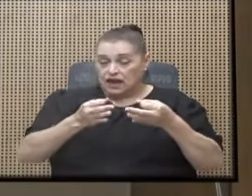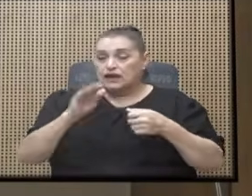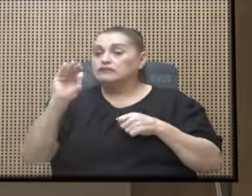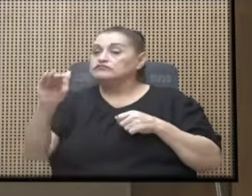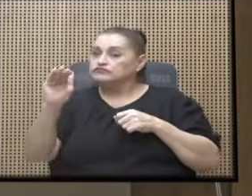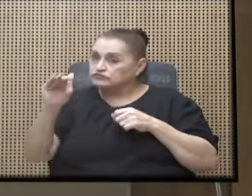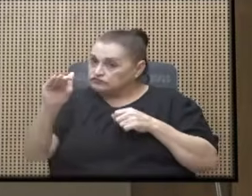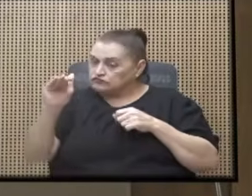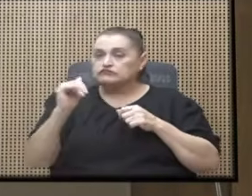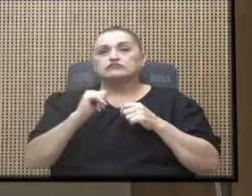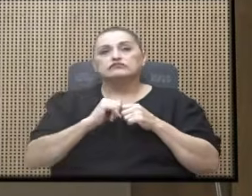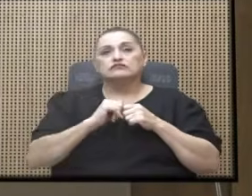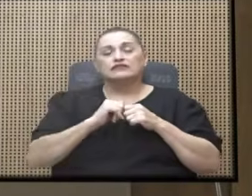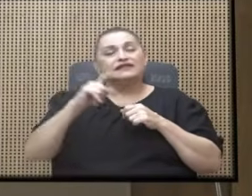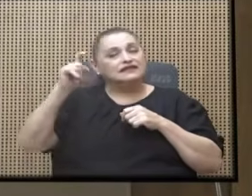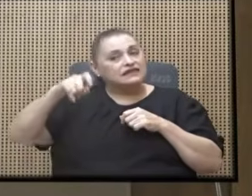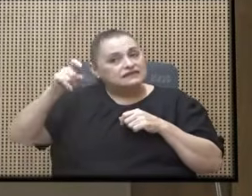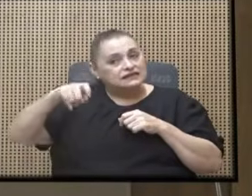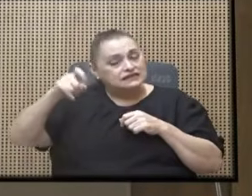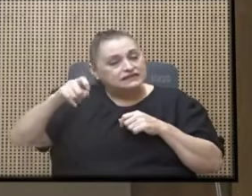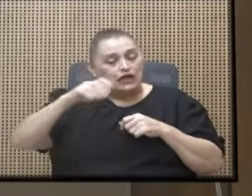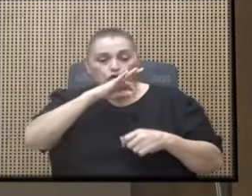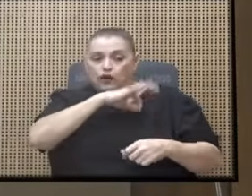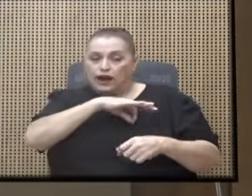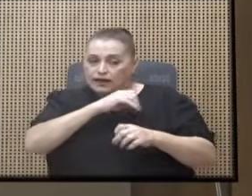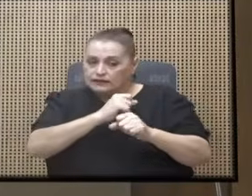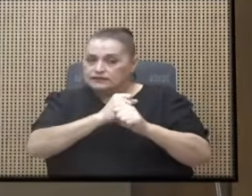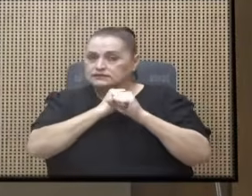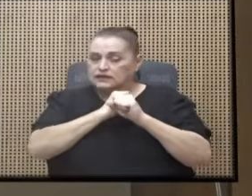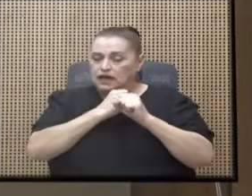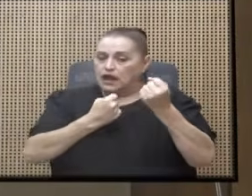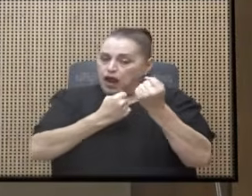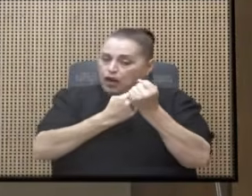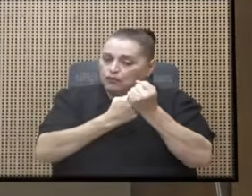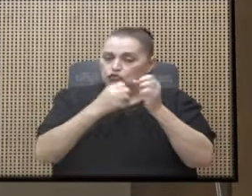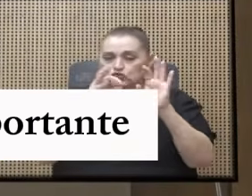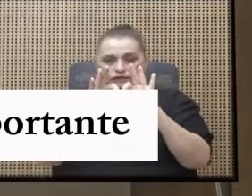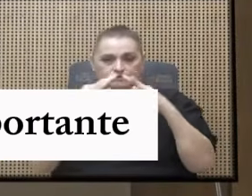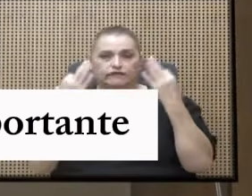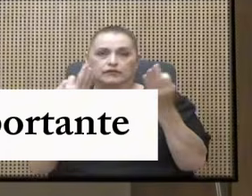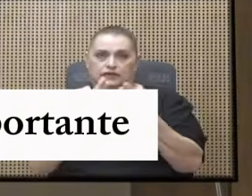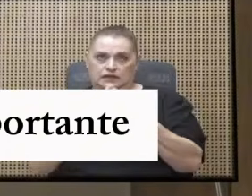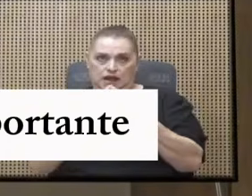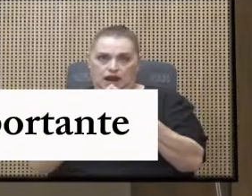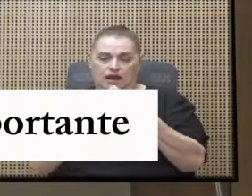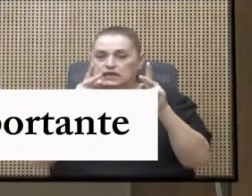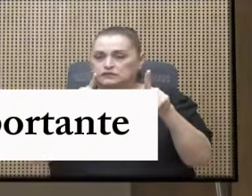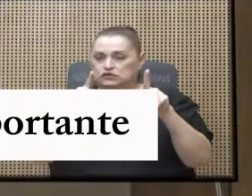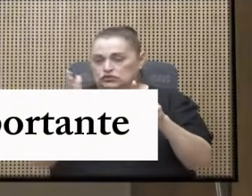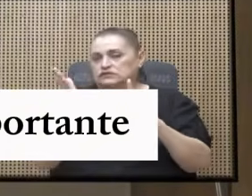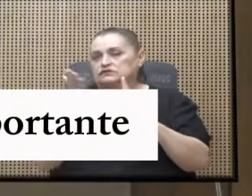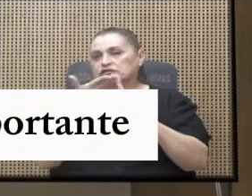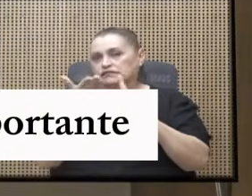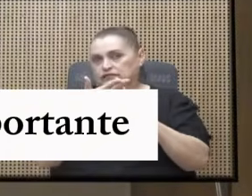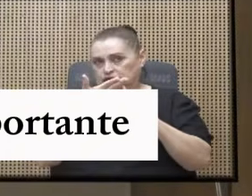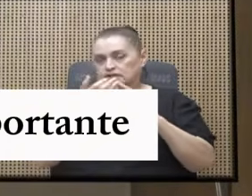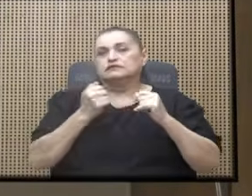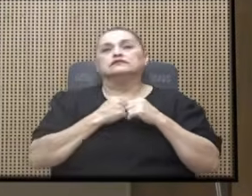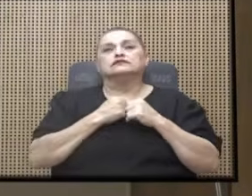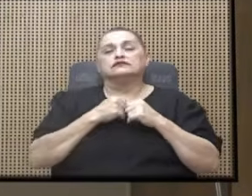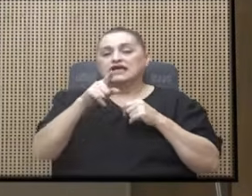advirtió que es necesario garantizar apoyo familiar para las víctimas y que ese apoyo es